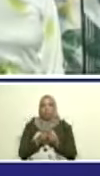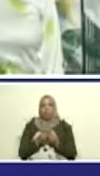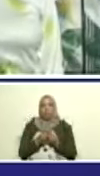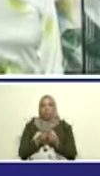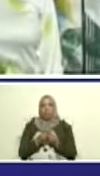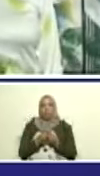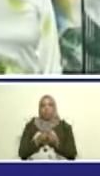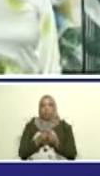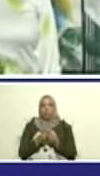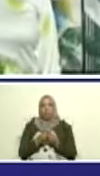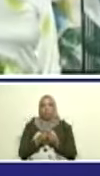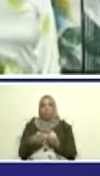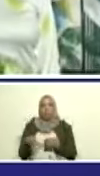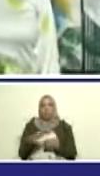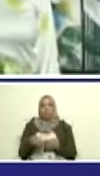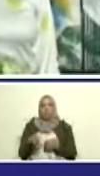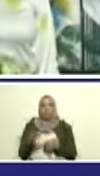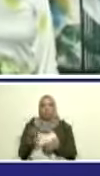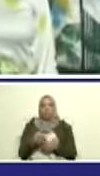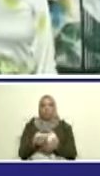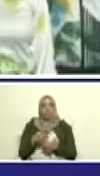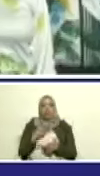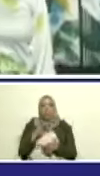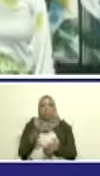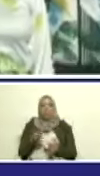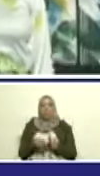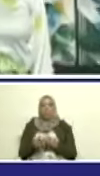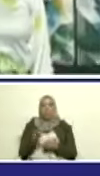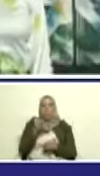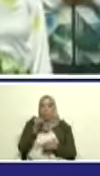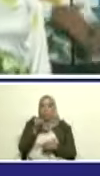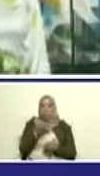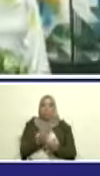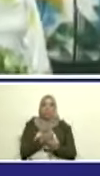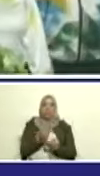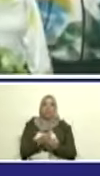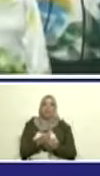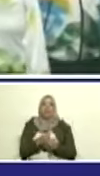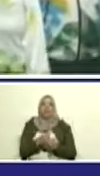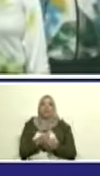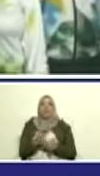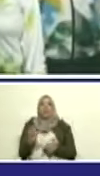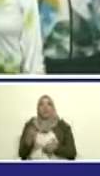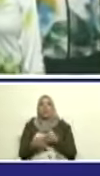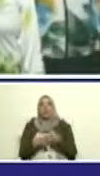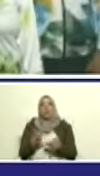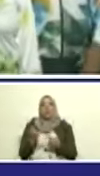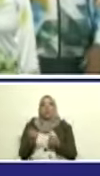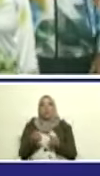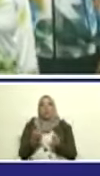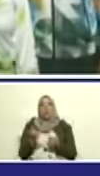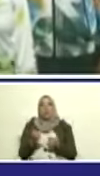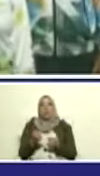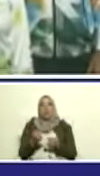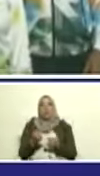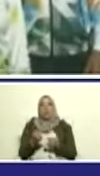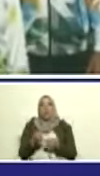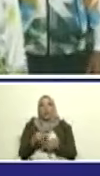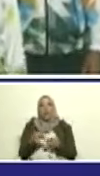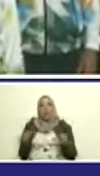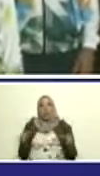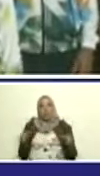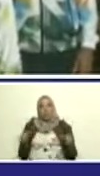a Gustavo Mata, vocero de la Mesa de Planificación del Circuito Económico Agrícola